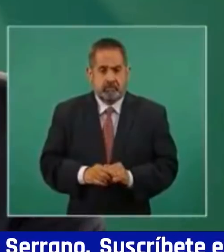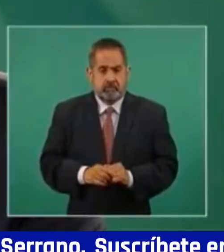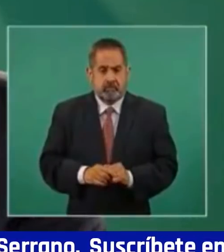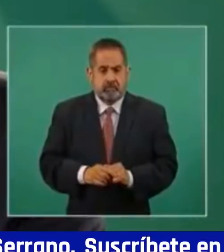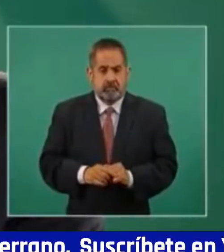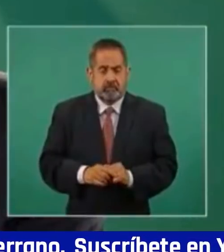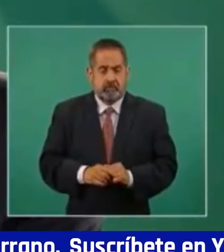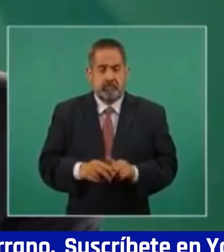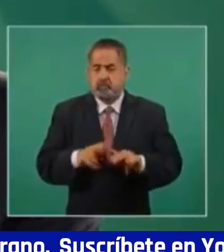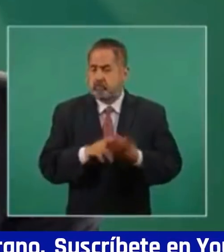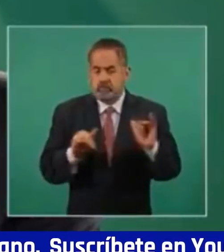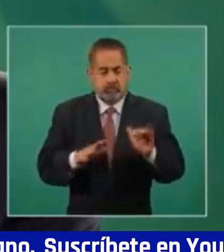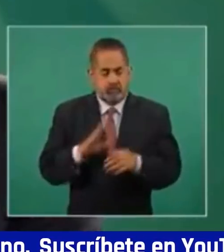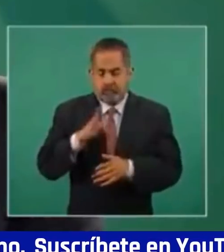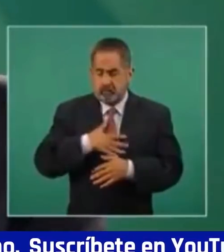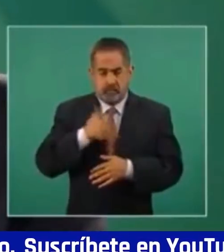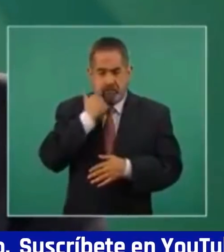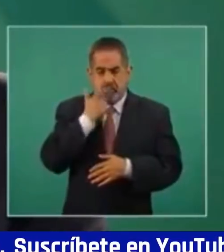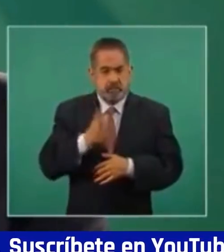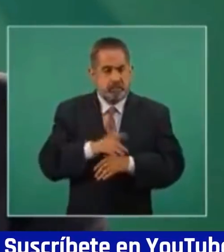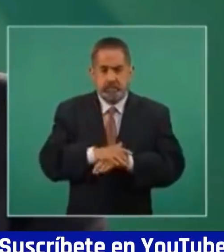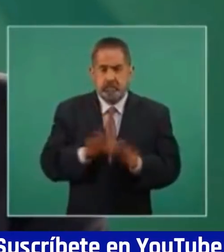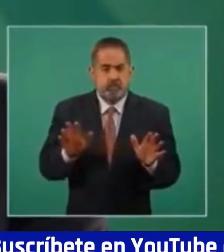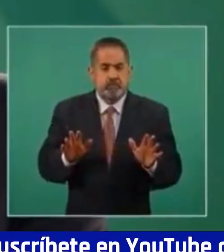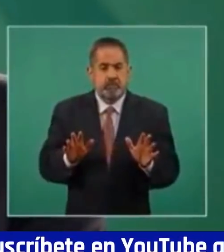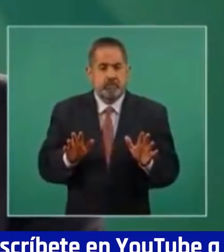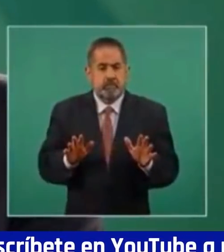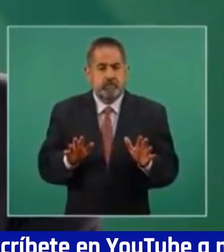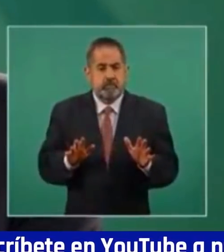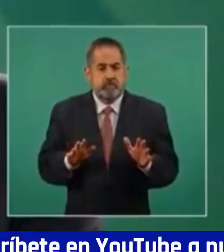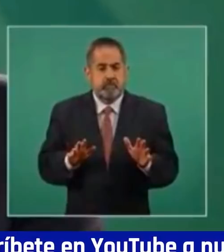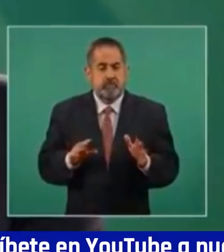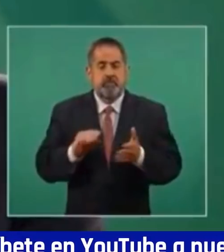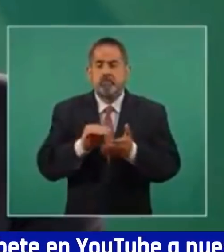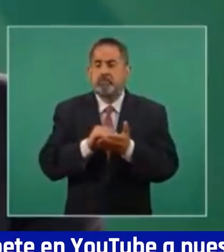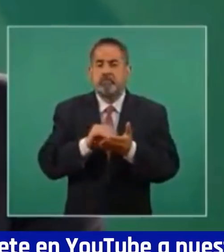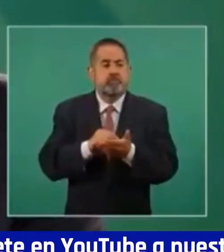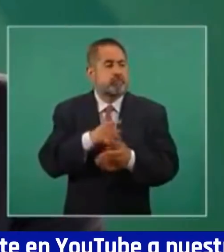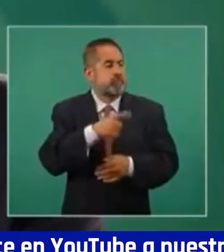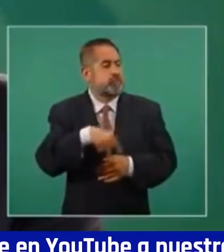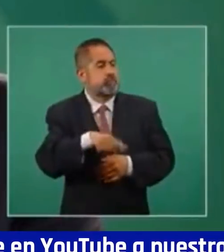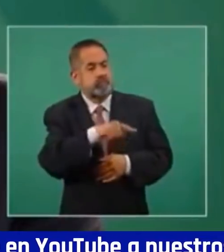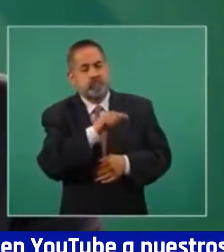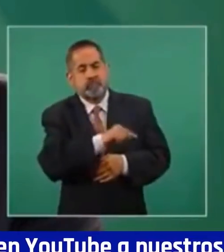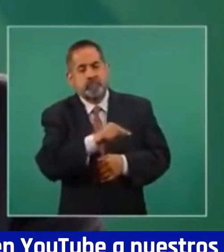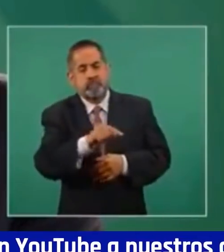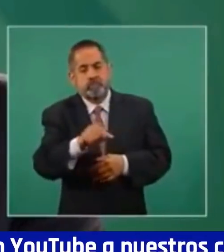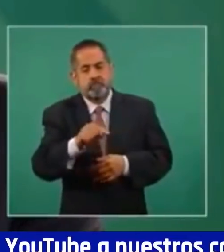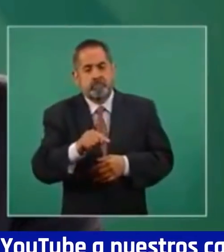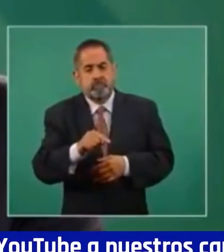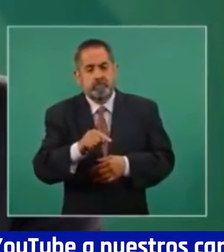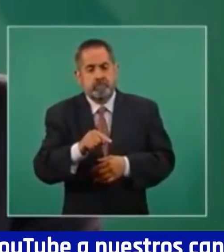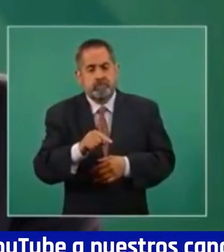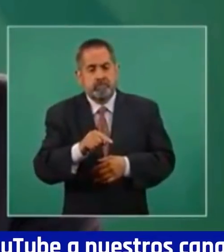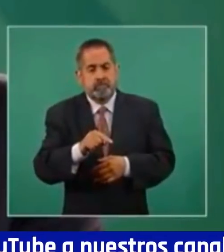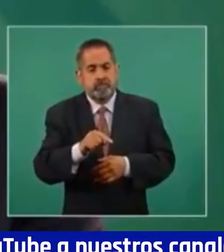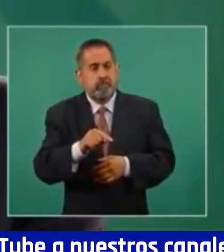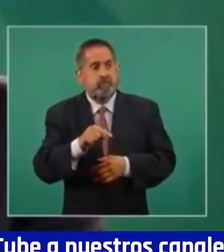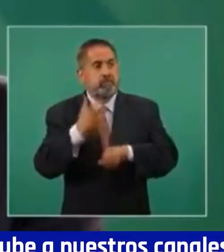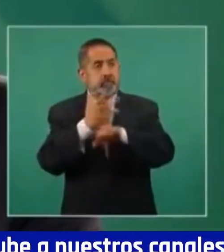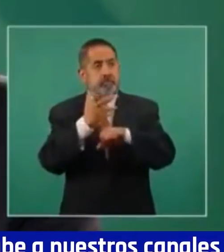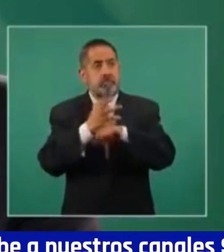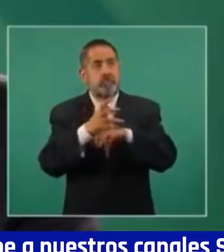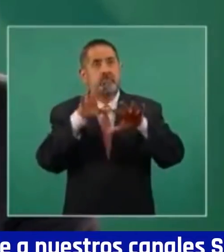y que ya no queremos que sigan deteniendo a mexicanos en Estados